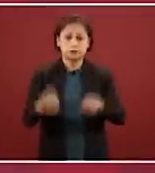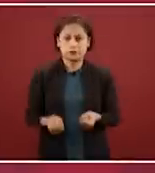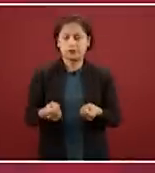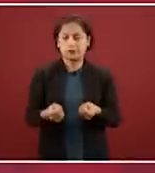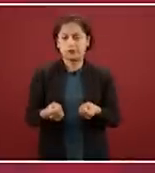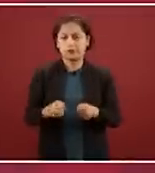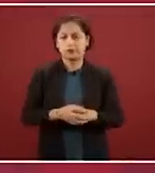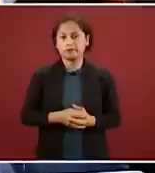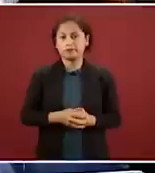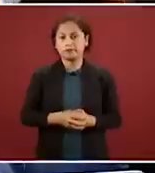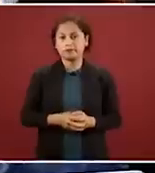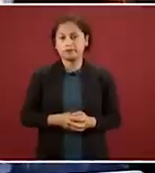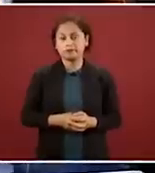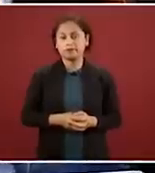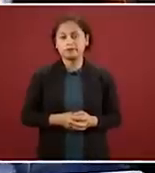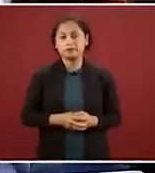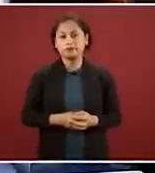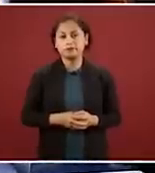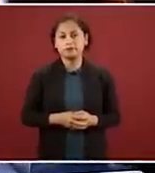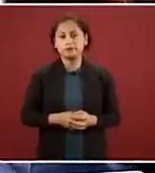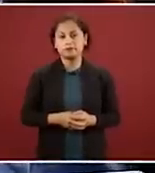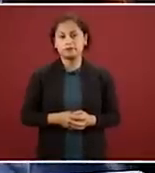Garantías no solo porque hay